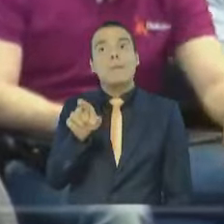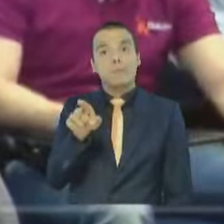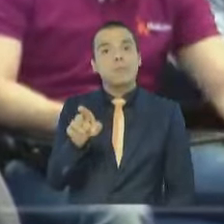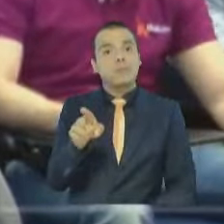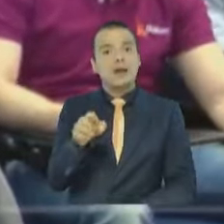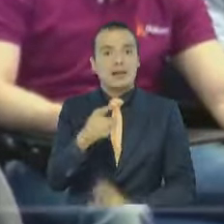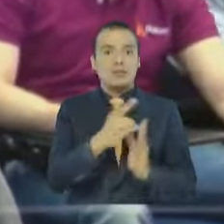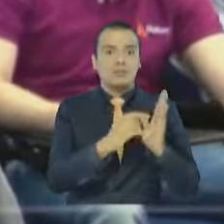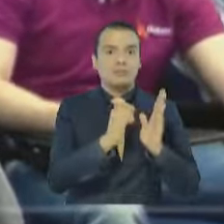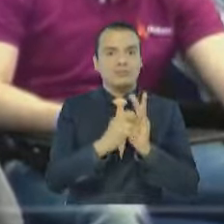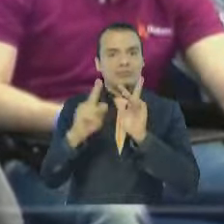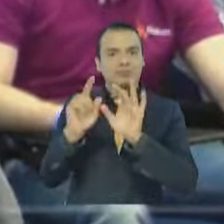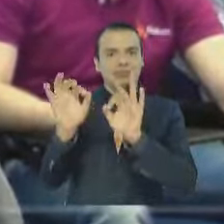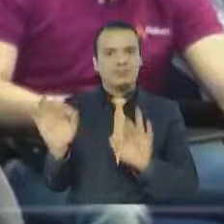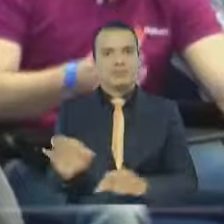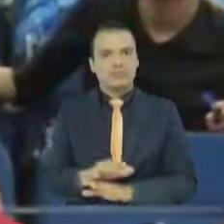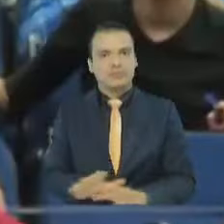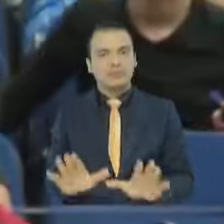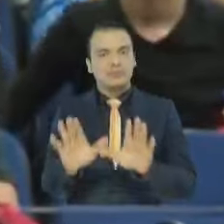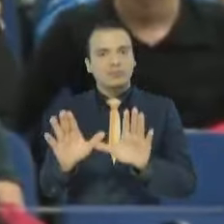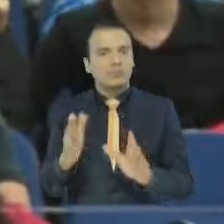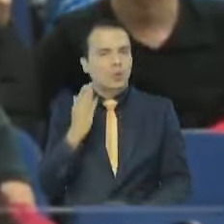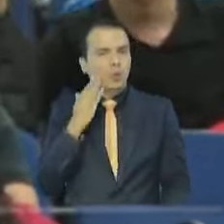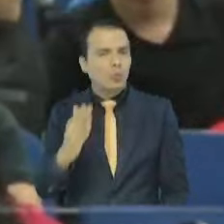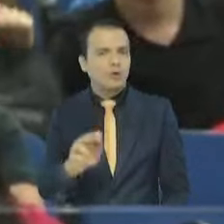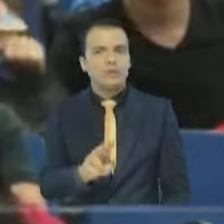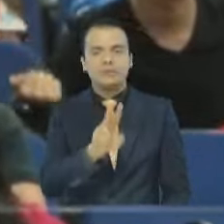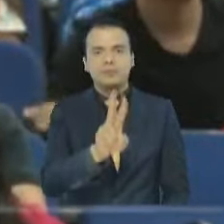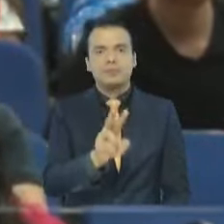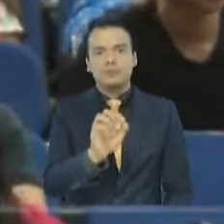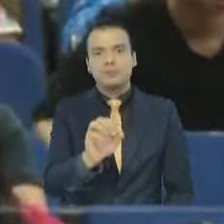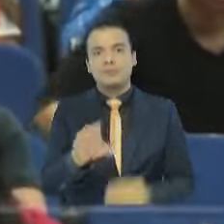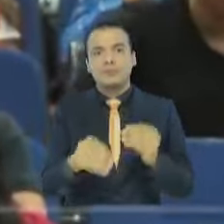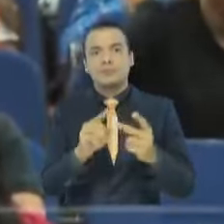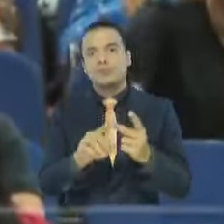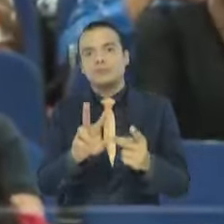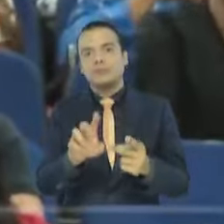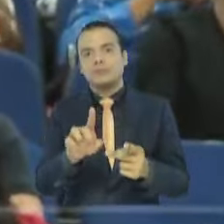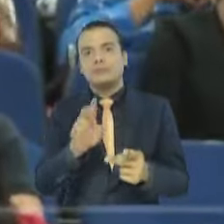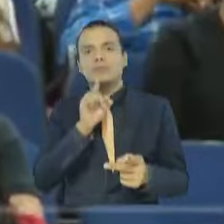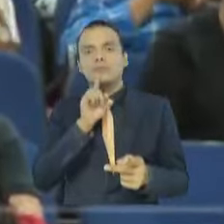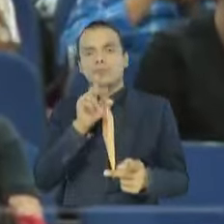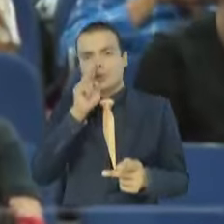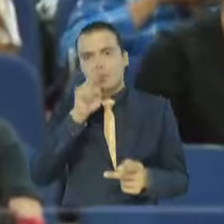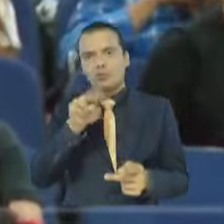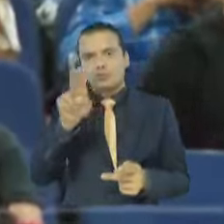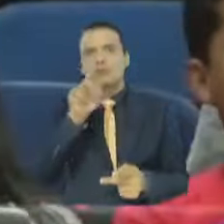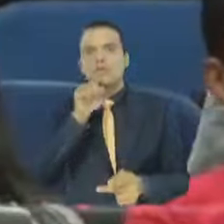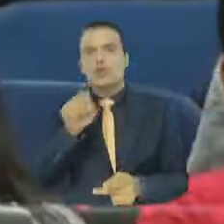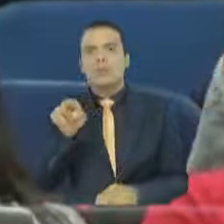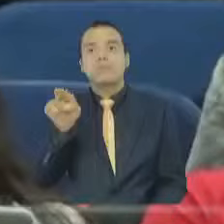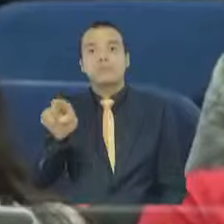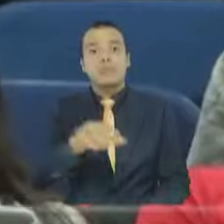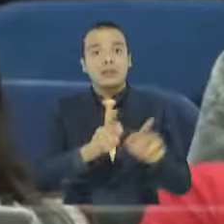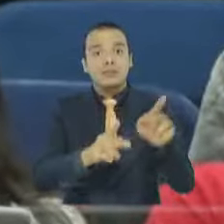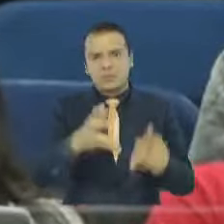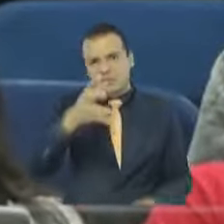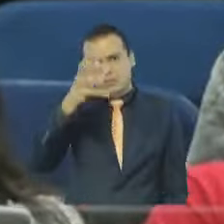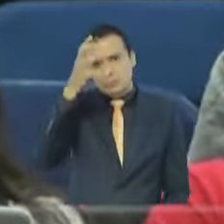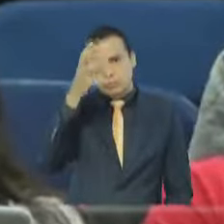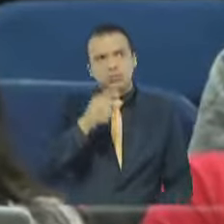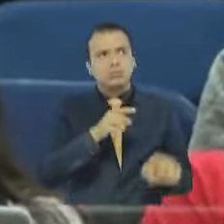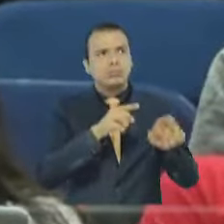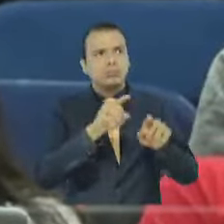2024 se realizará el 20 y 21 de junio en bucaramanga este evento reunirá a destacados expertos de diferentes